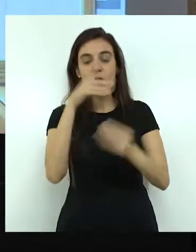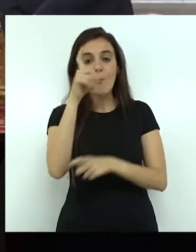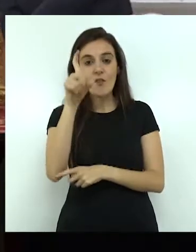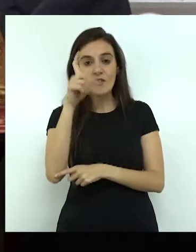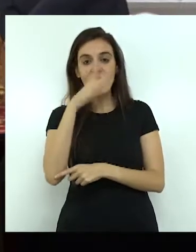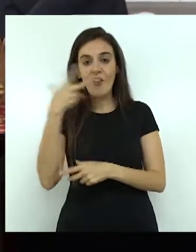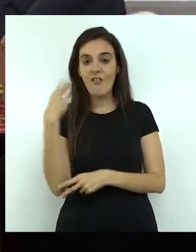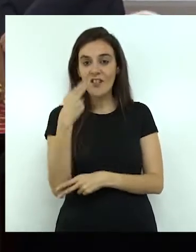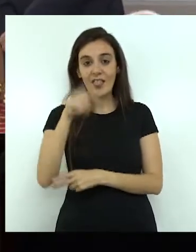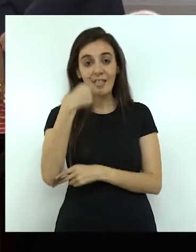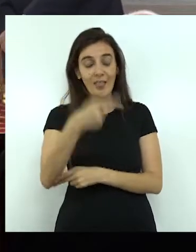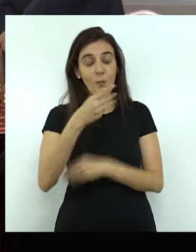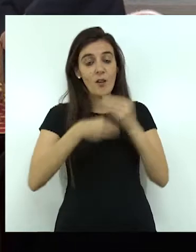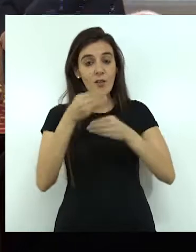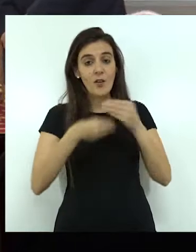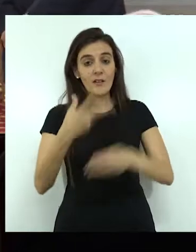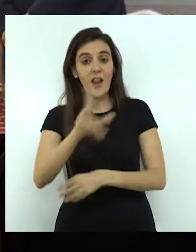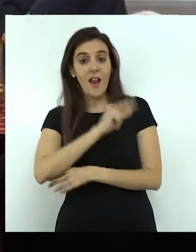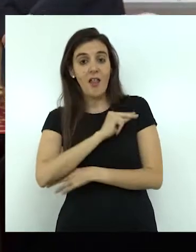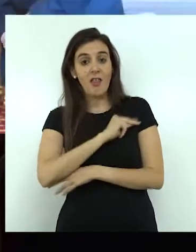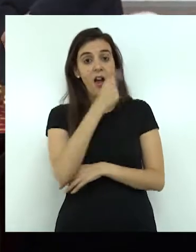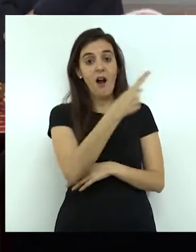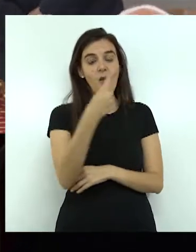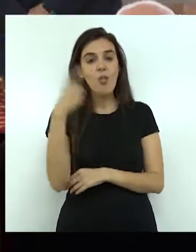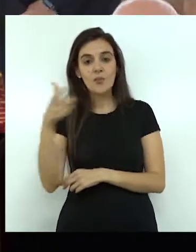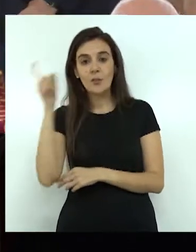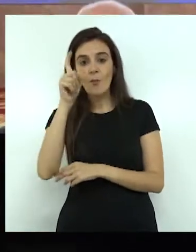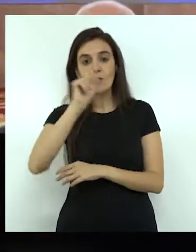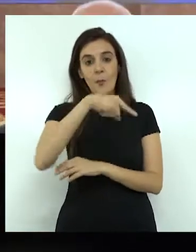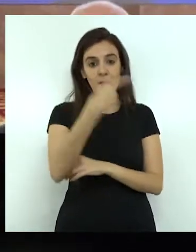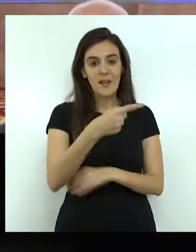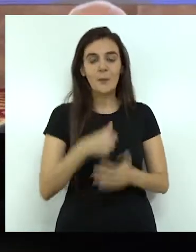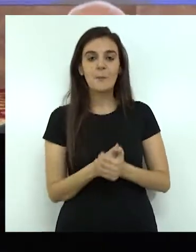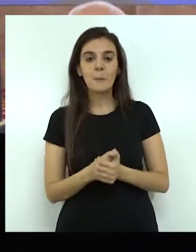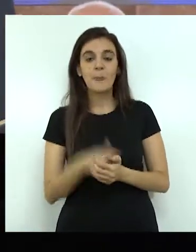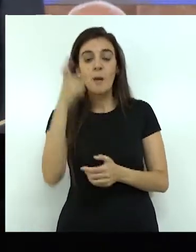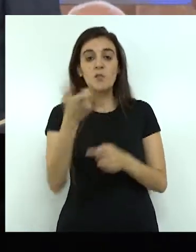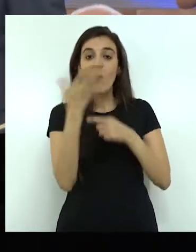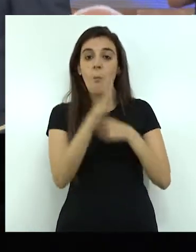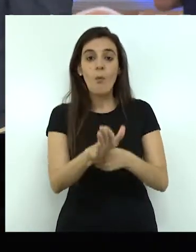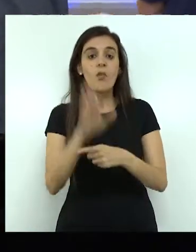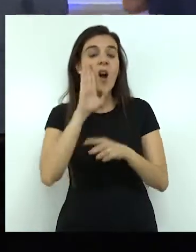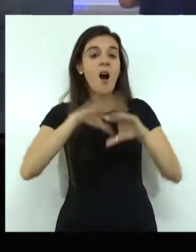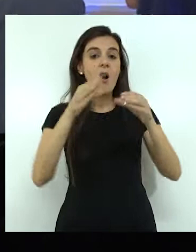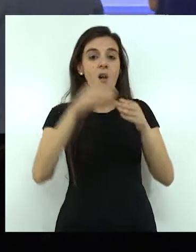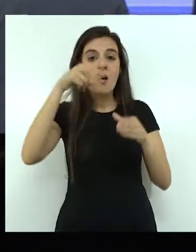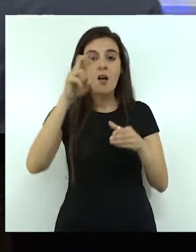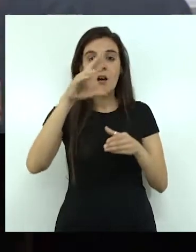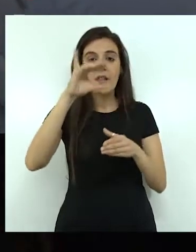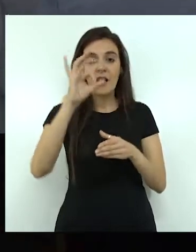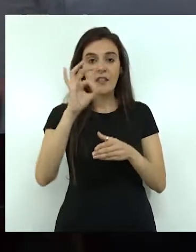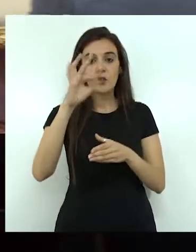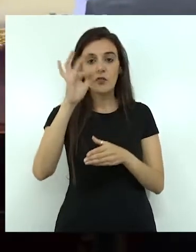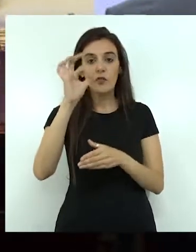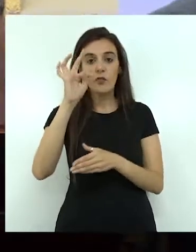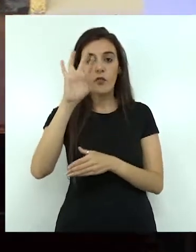seguidamente se hizo entre de las insignias a los profesores de primaria el portavoz de este colectivo narciso forte que ha conocido